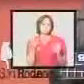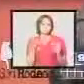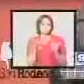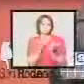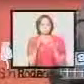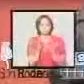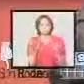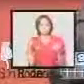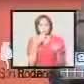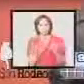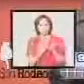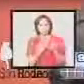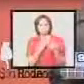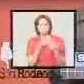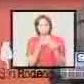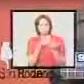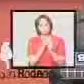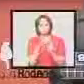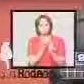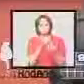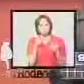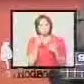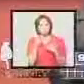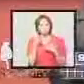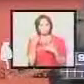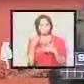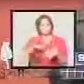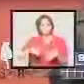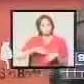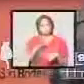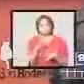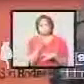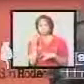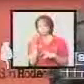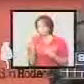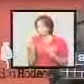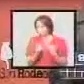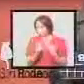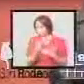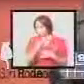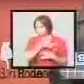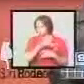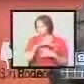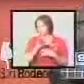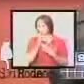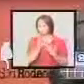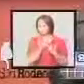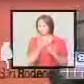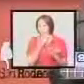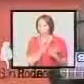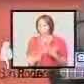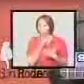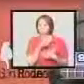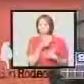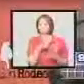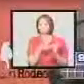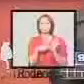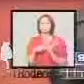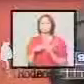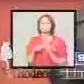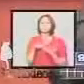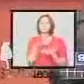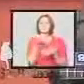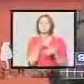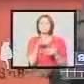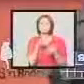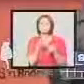tiene una mayor morosidad. No obstante, los indicadores nuestros son indicadores muy buenos y así reconocidos inclusive